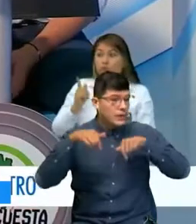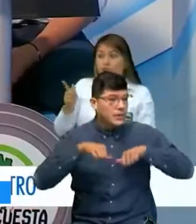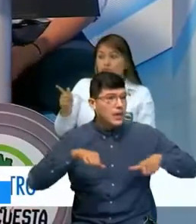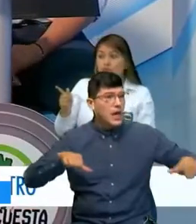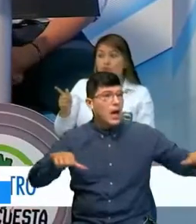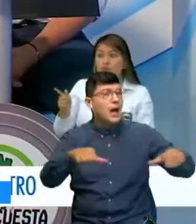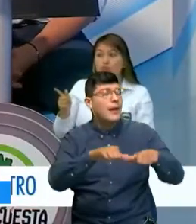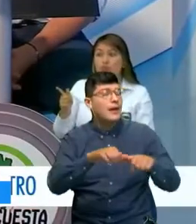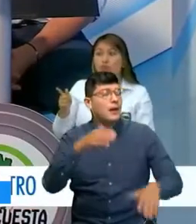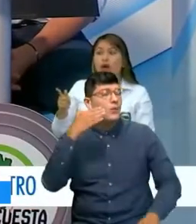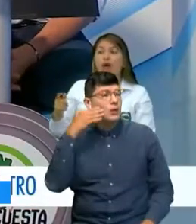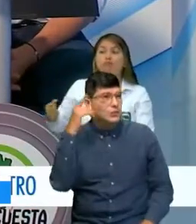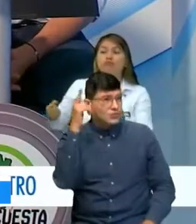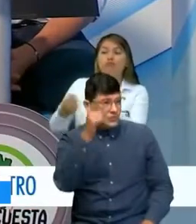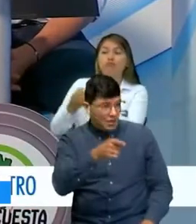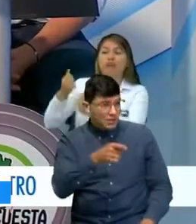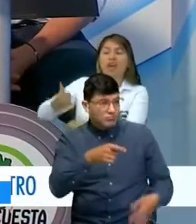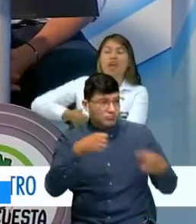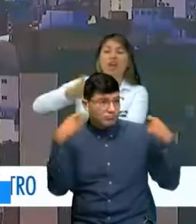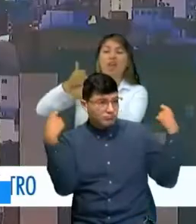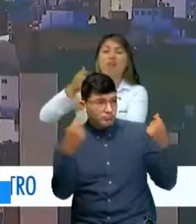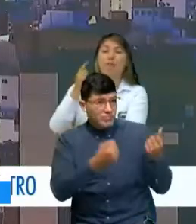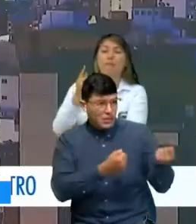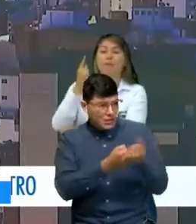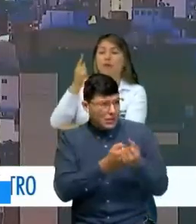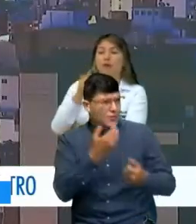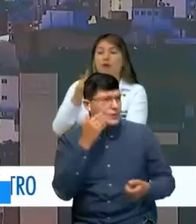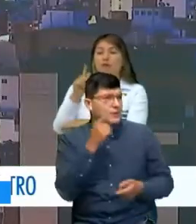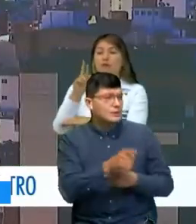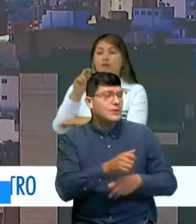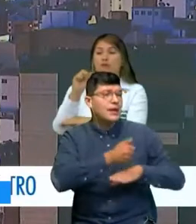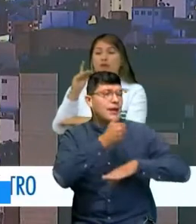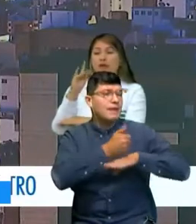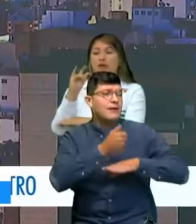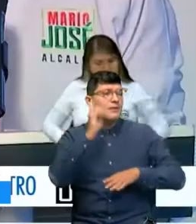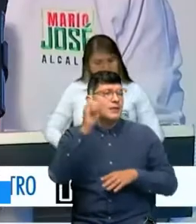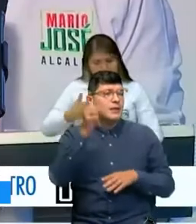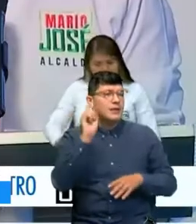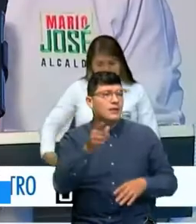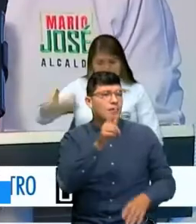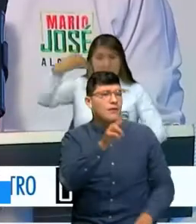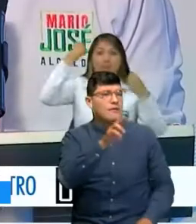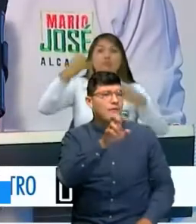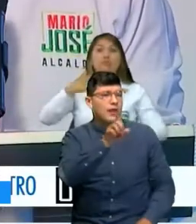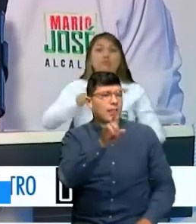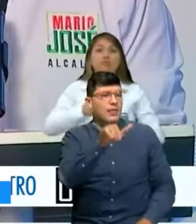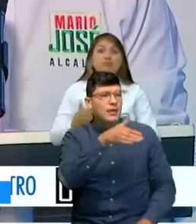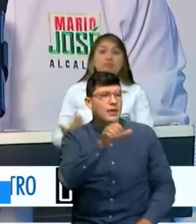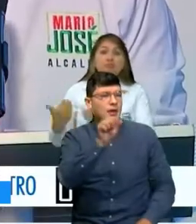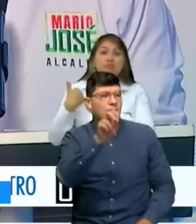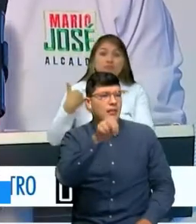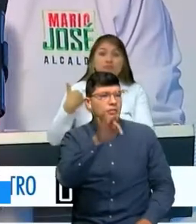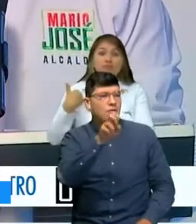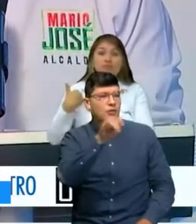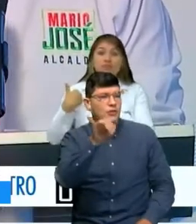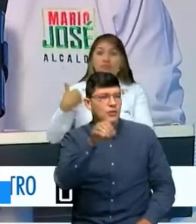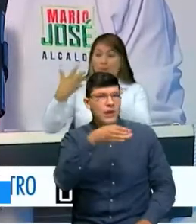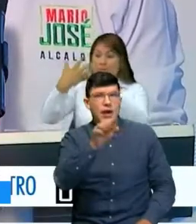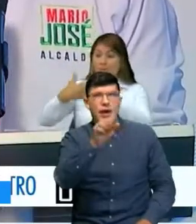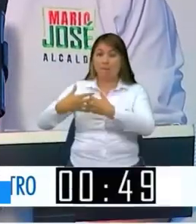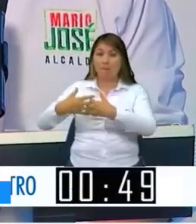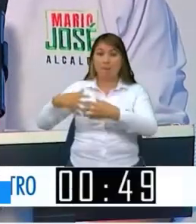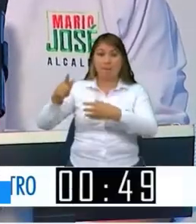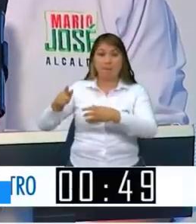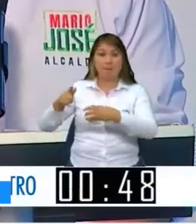está siendo patrocinado y su jefe político es freddy antonio anaya en mi gobierno ni privatización de la piedecuestana